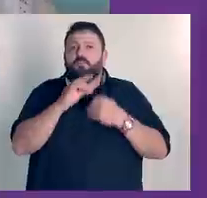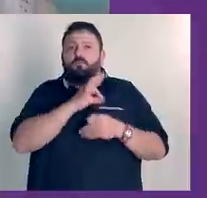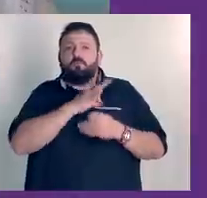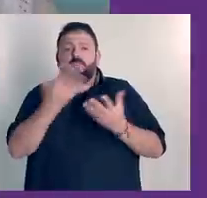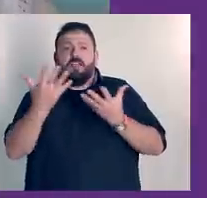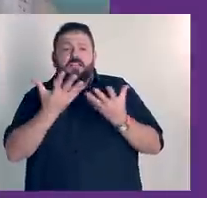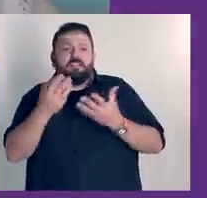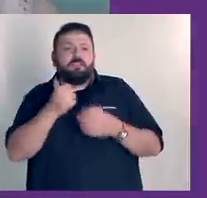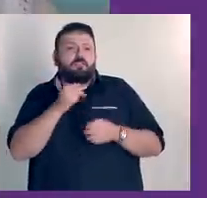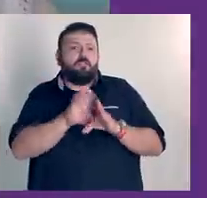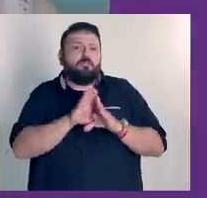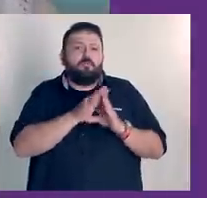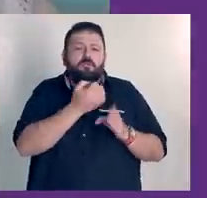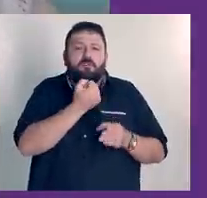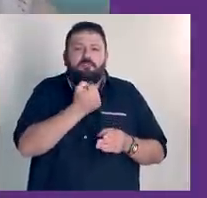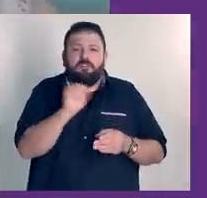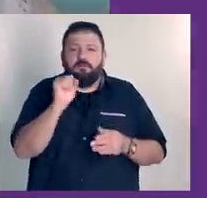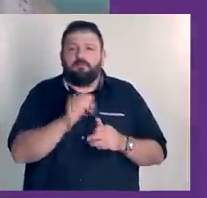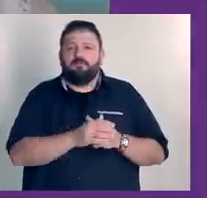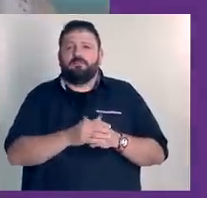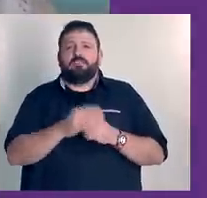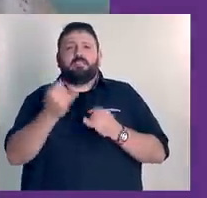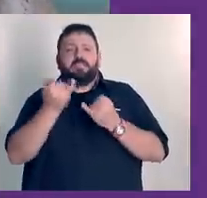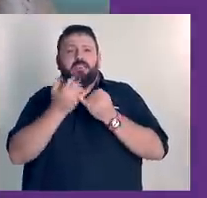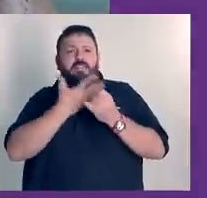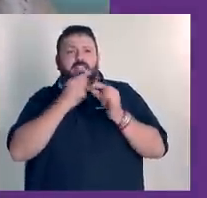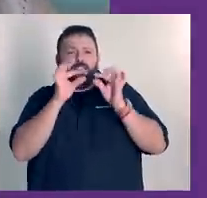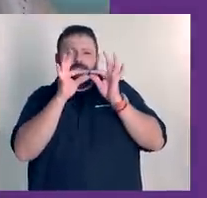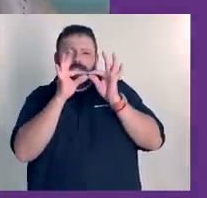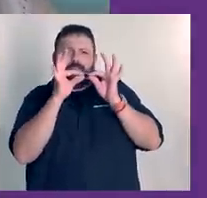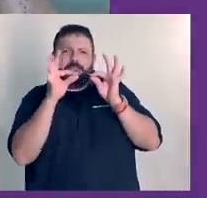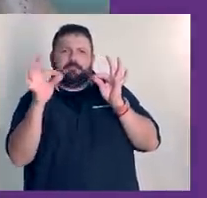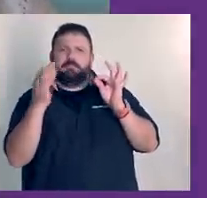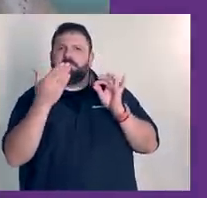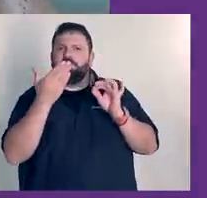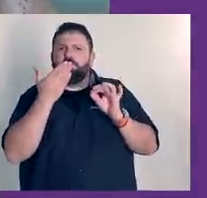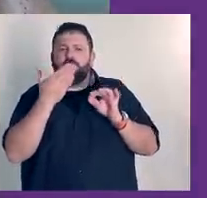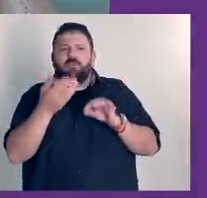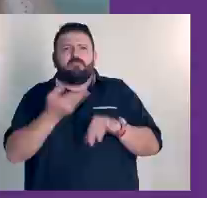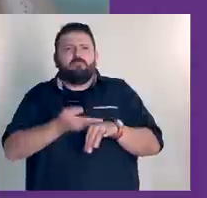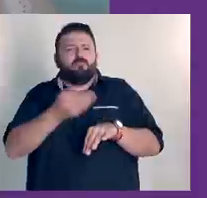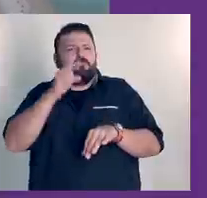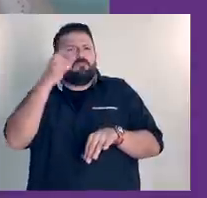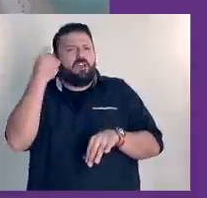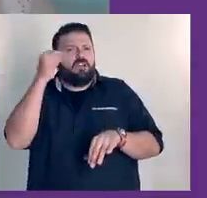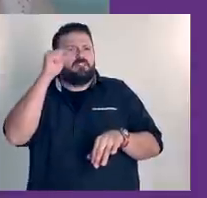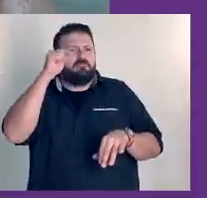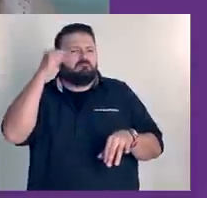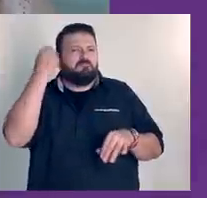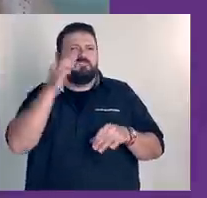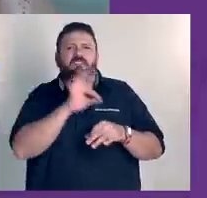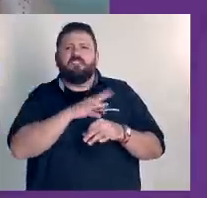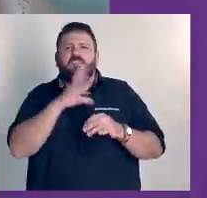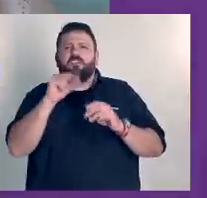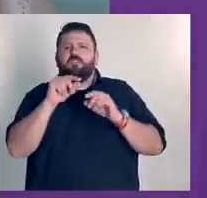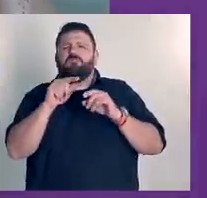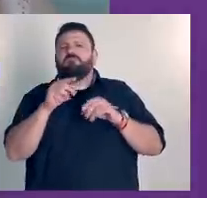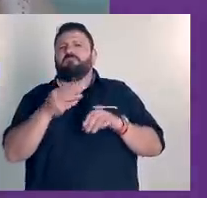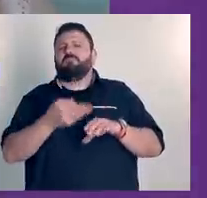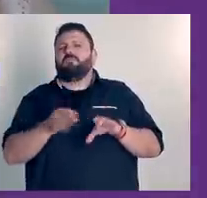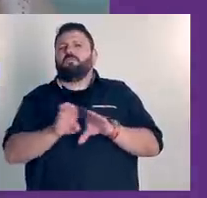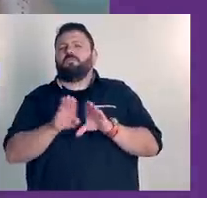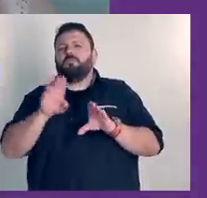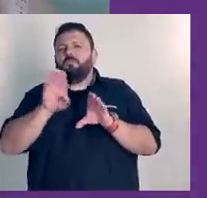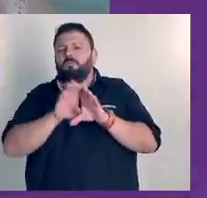línea como con este puntita que tiene giratoria, que es súper dinámica, no se corre y bueno, tiene